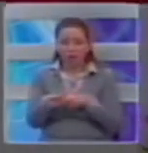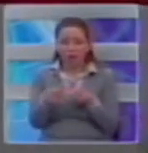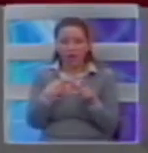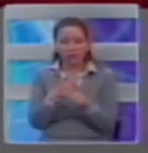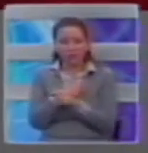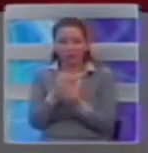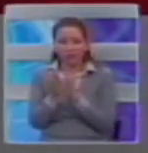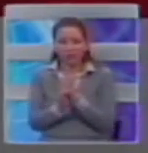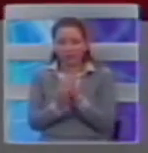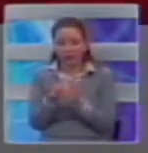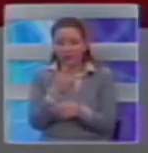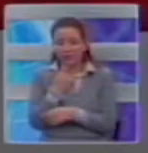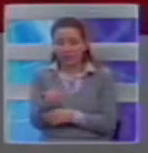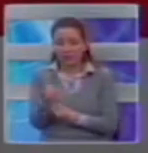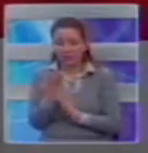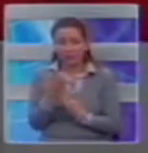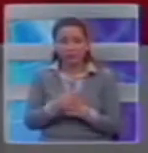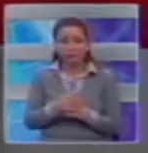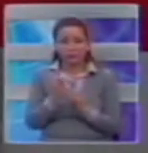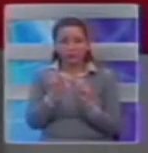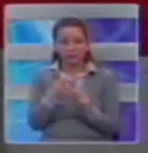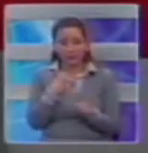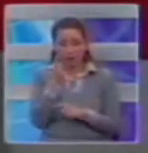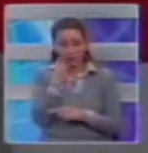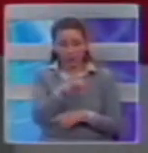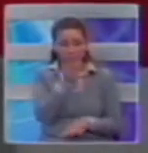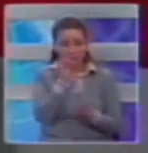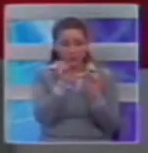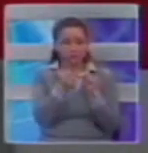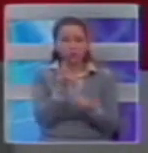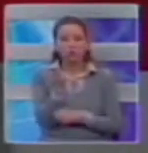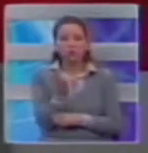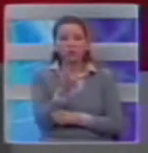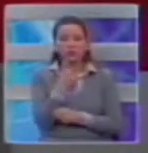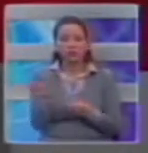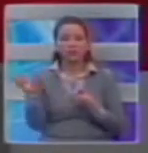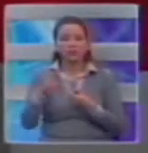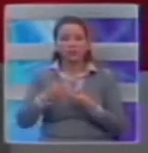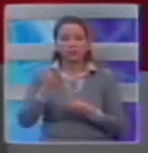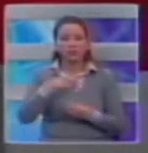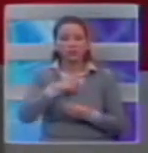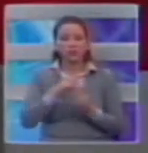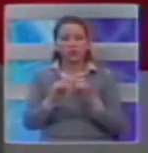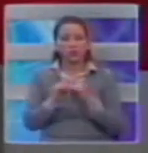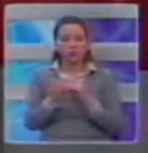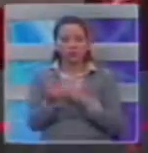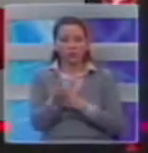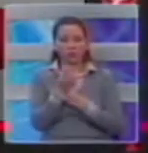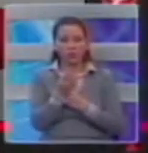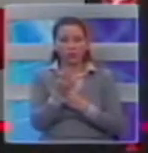redes sociales donde Luis Fernando nos mencionaba que los pueden encontrar, ustedes simplemente tienen que ingresar a nuestra página web a